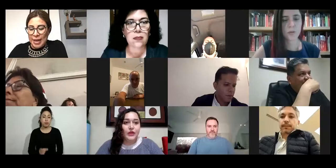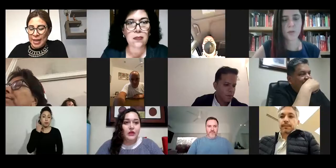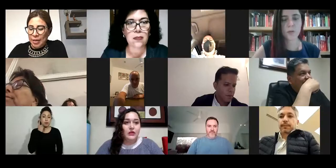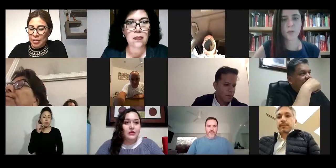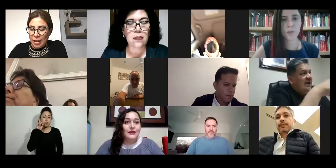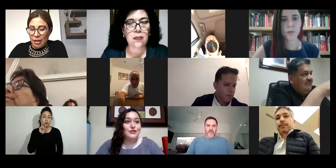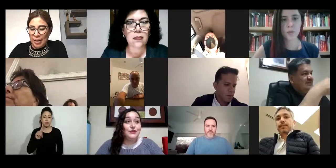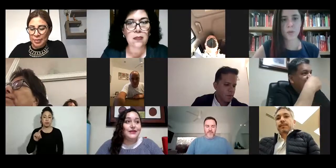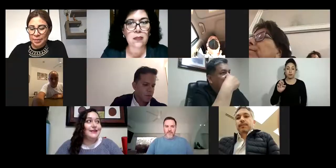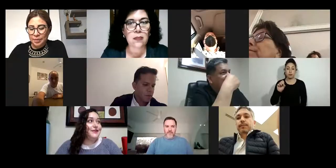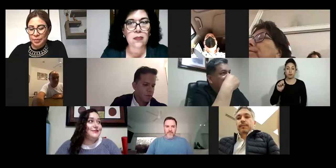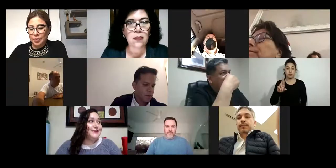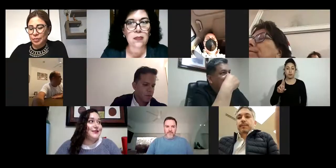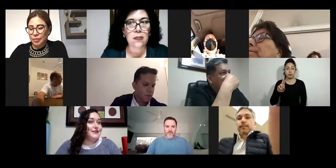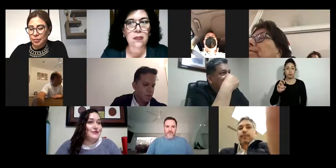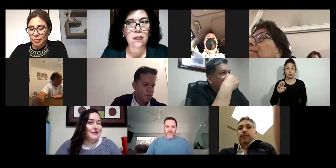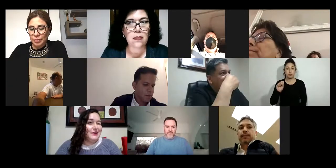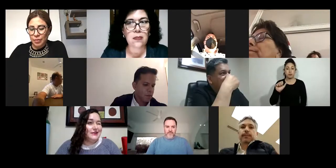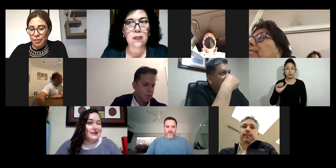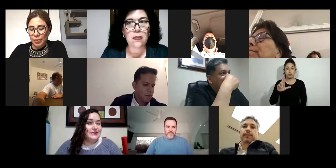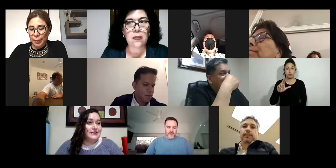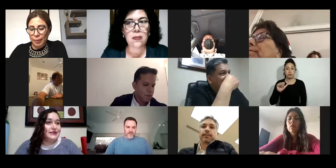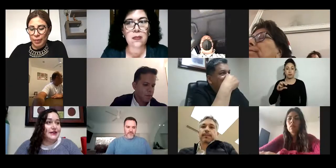Diputada Teresa Ramos Arreola.